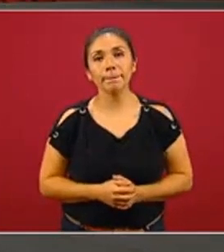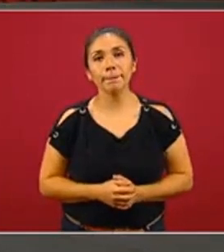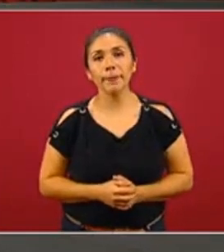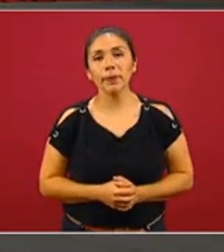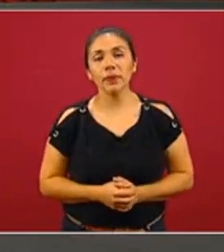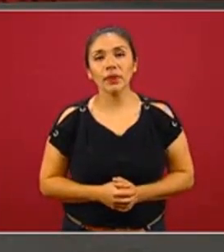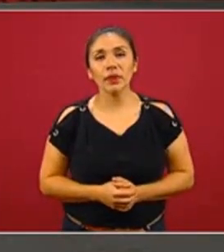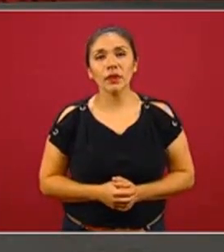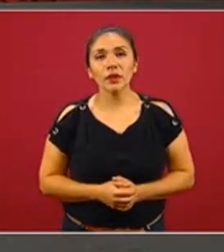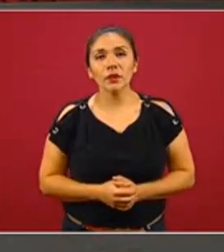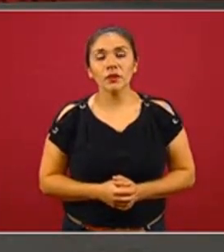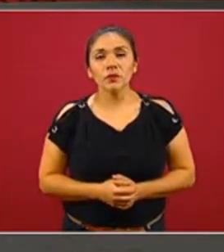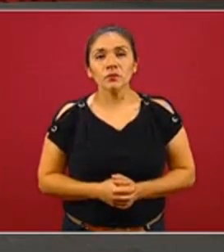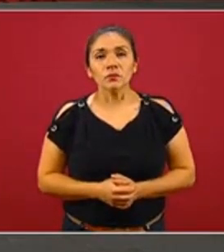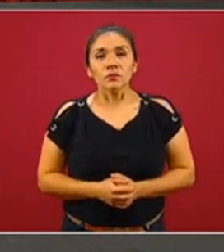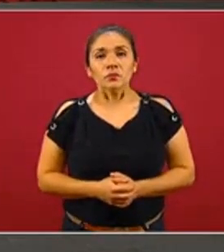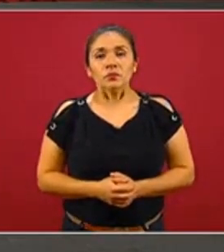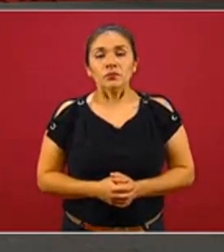Para concluir,